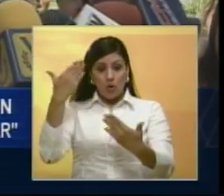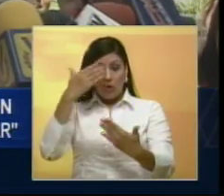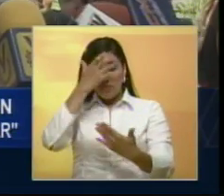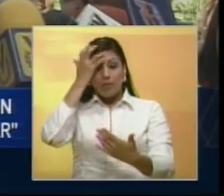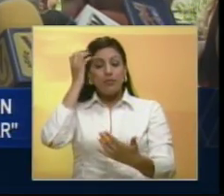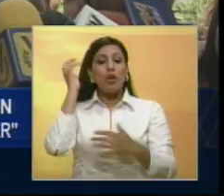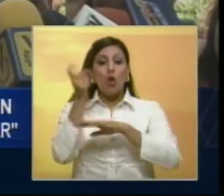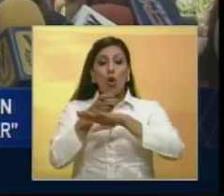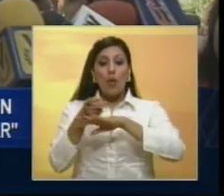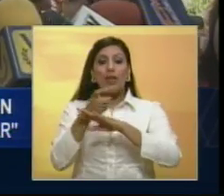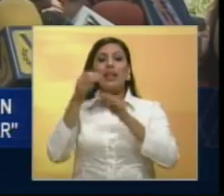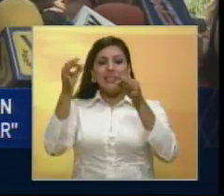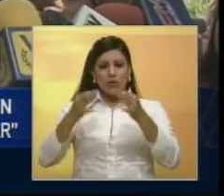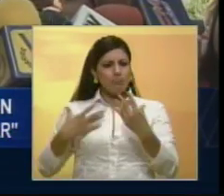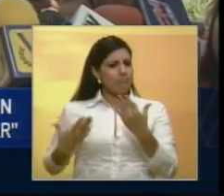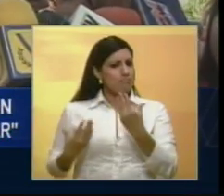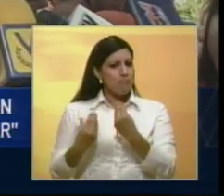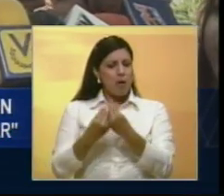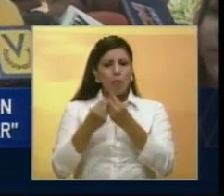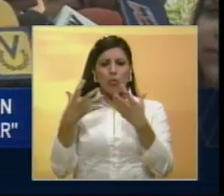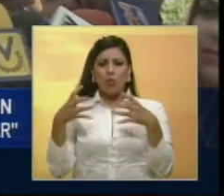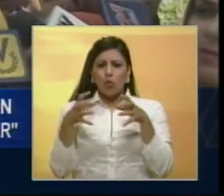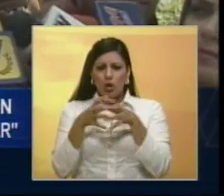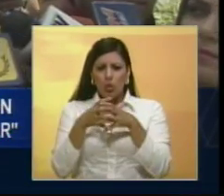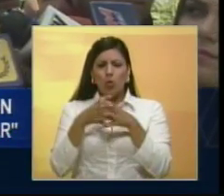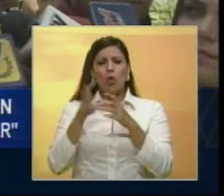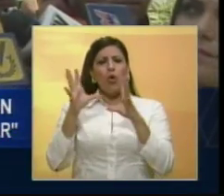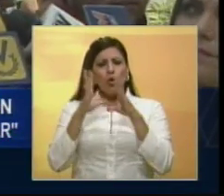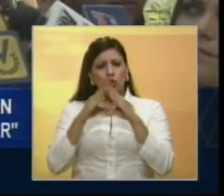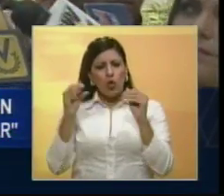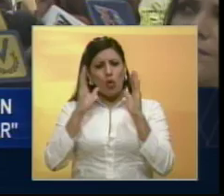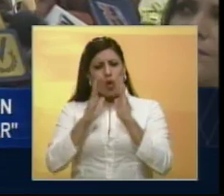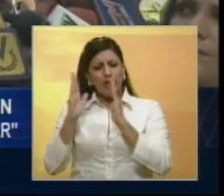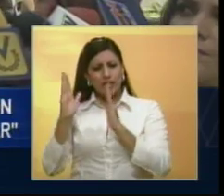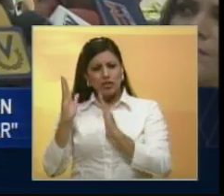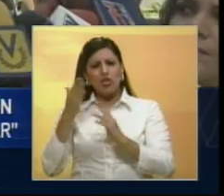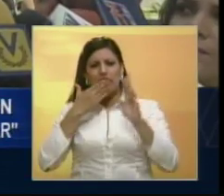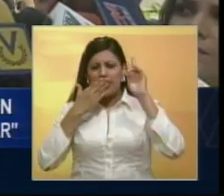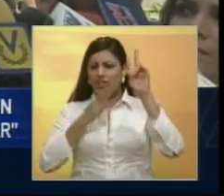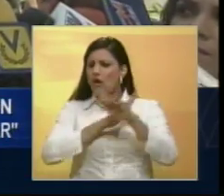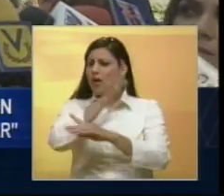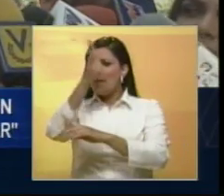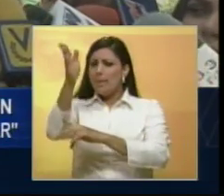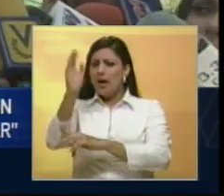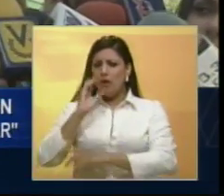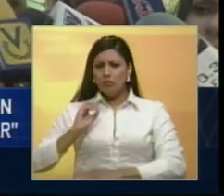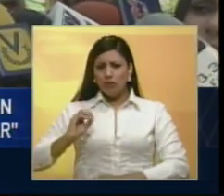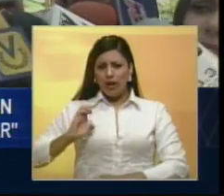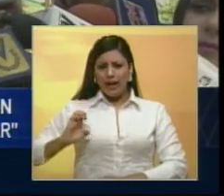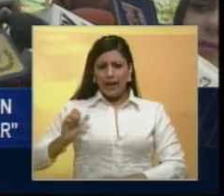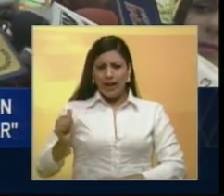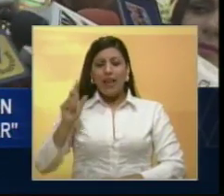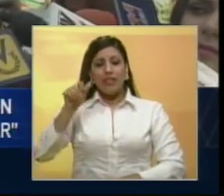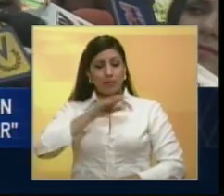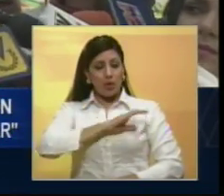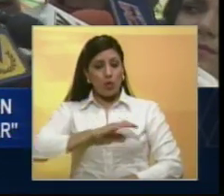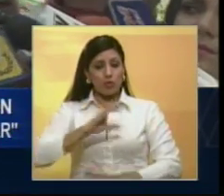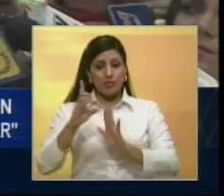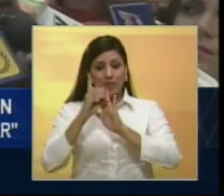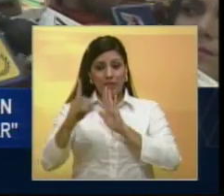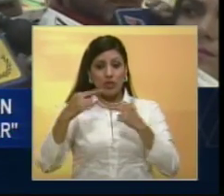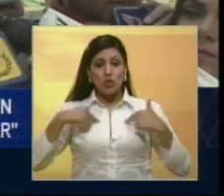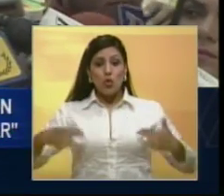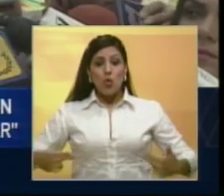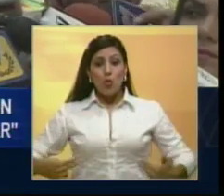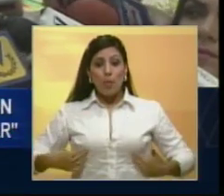Amazonas, aseguró que se reunirán con todas las organizaciones indígenas e irán a la Organización de Estados Americanos y a la Comisión de Derechos